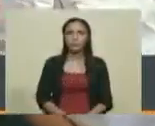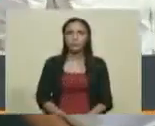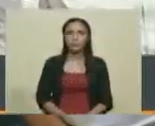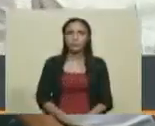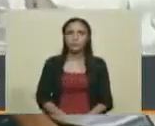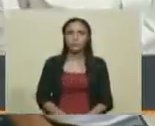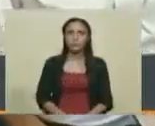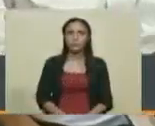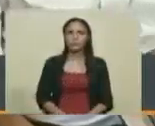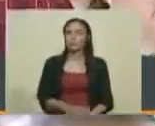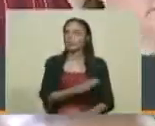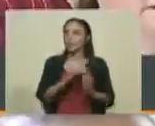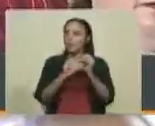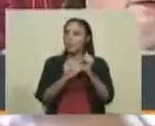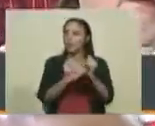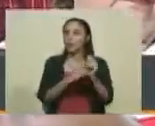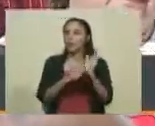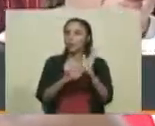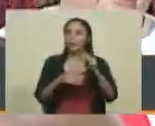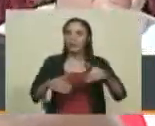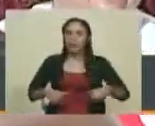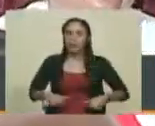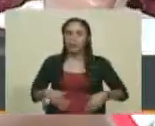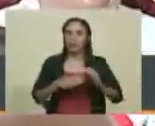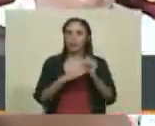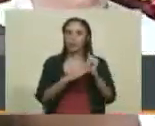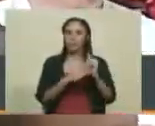de este esfuerzo.